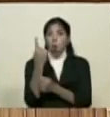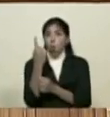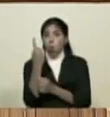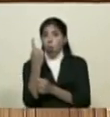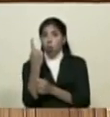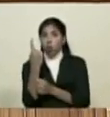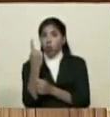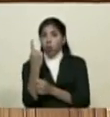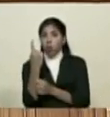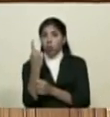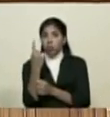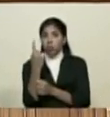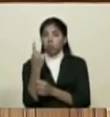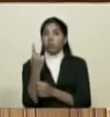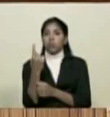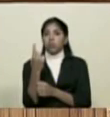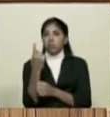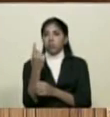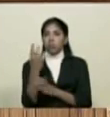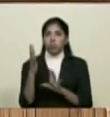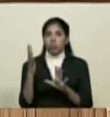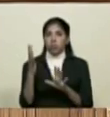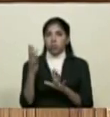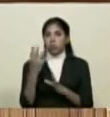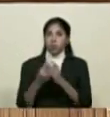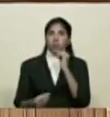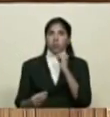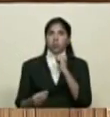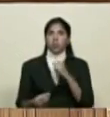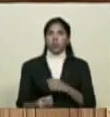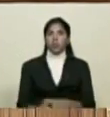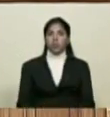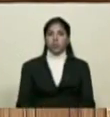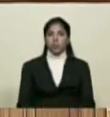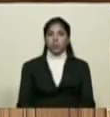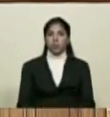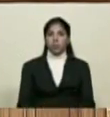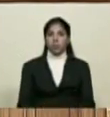está por entregarse. Todos ellos vinculados a PDVSA Occidente.